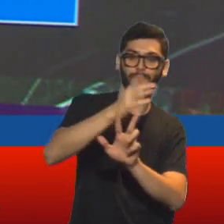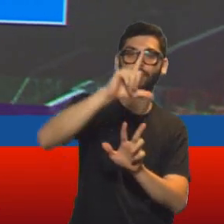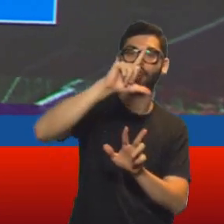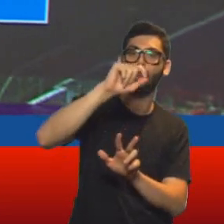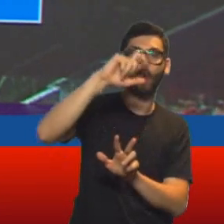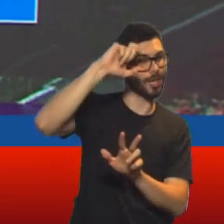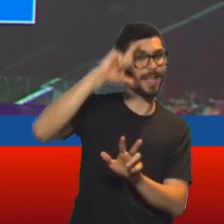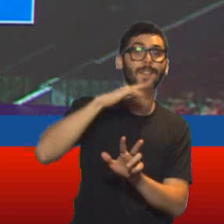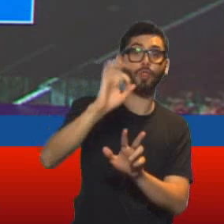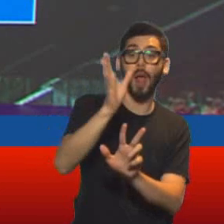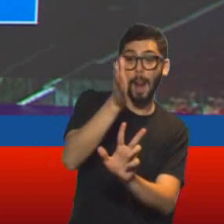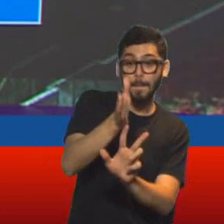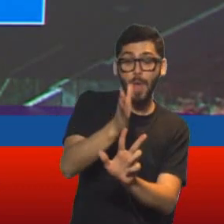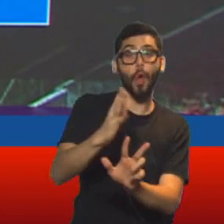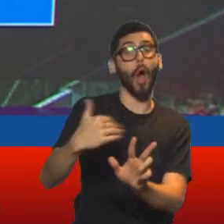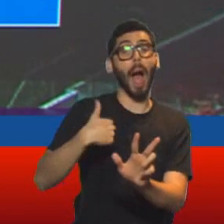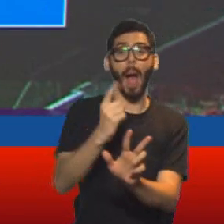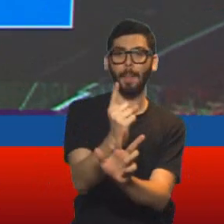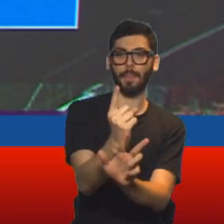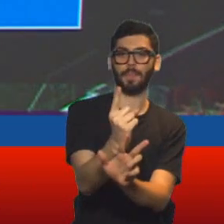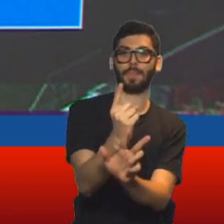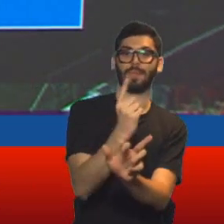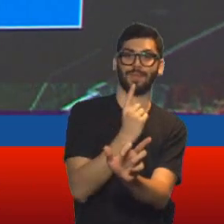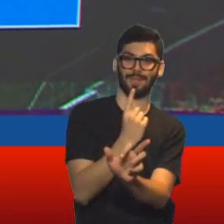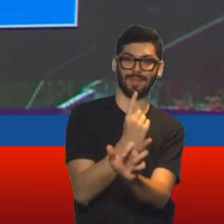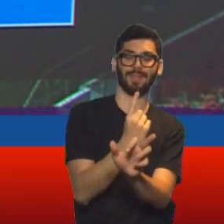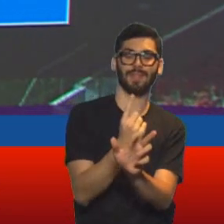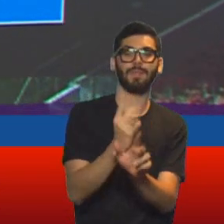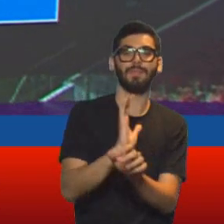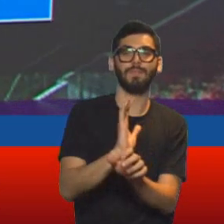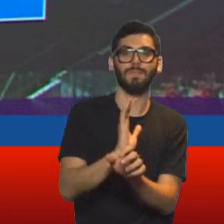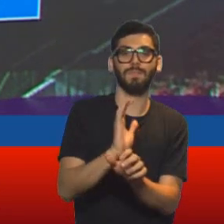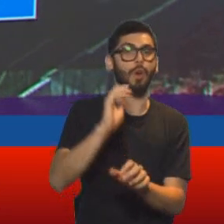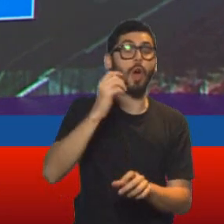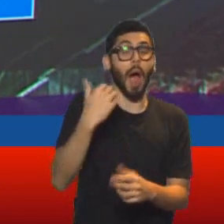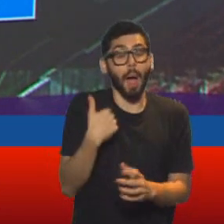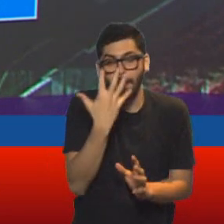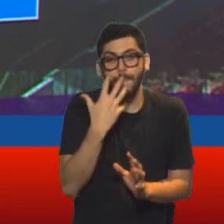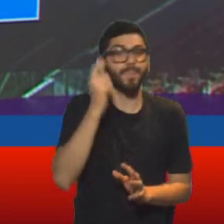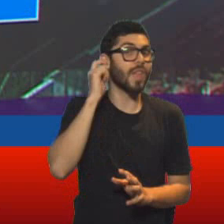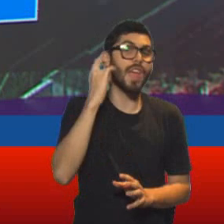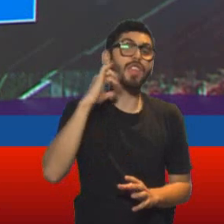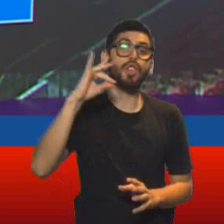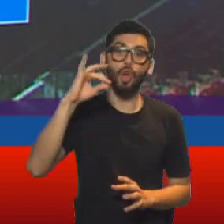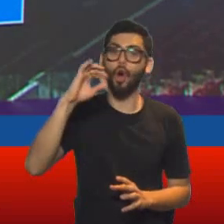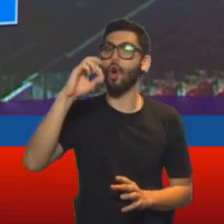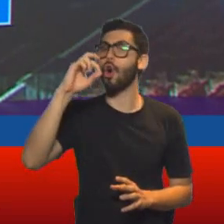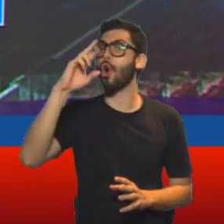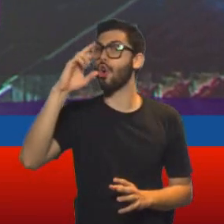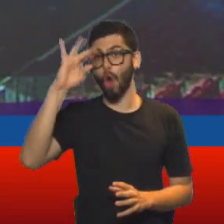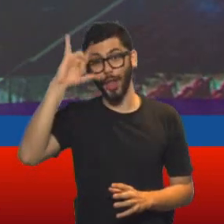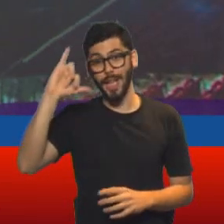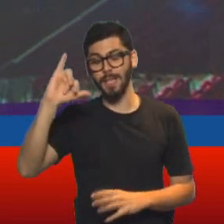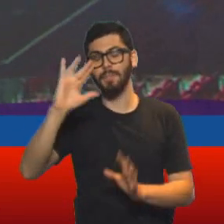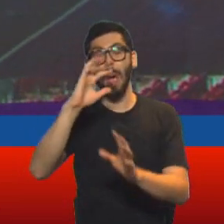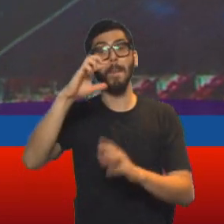contener. O sea, a mí me parece bárbaro que juegue Guido Rodríguez y no Paredes, no por las condiciones de Paredes, sino